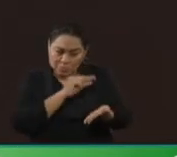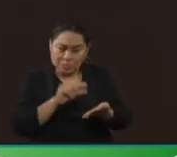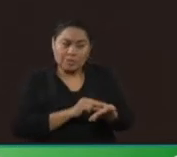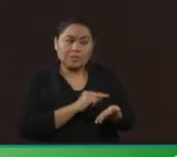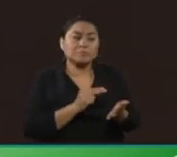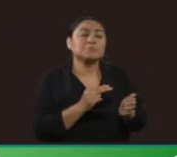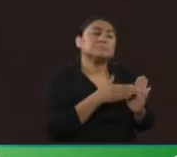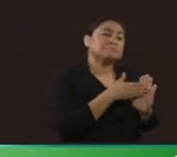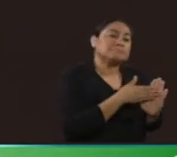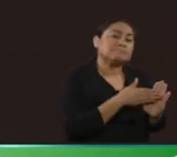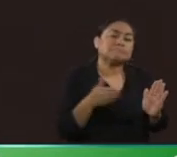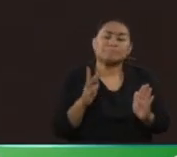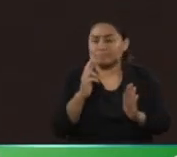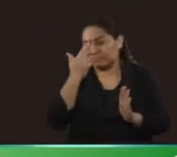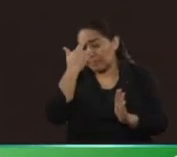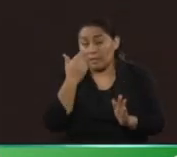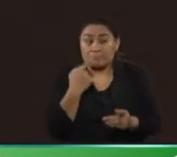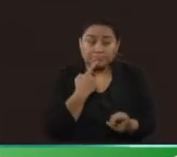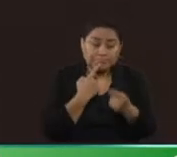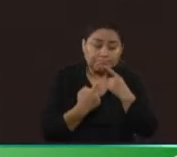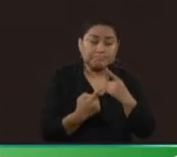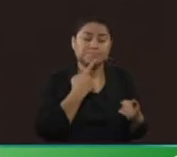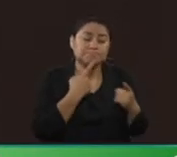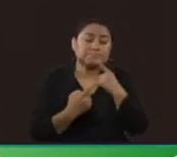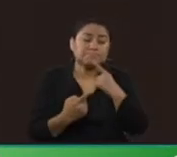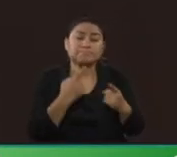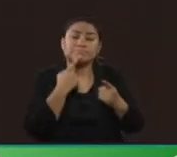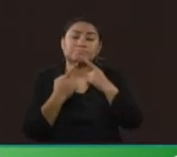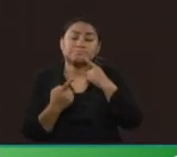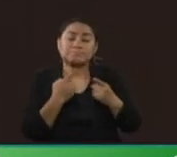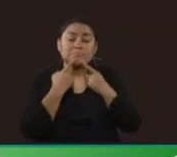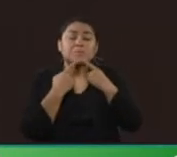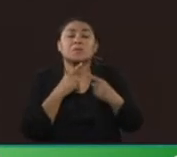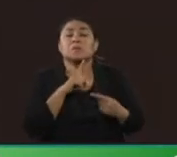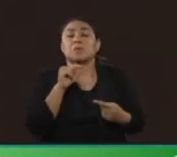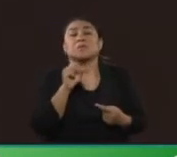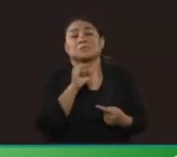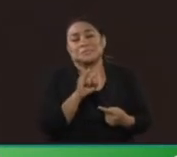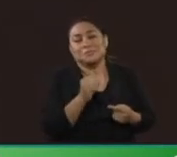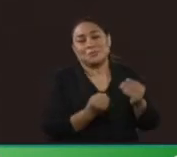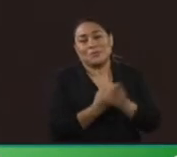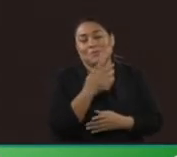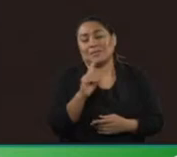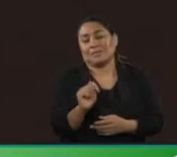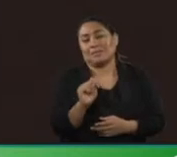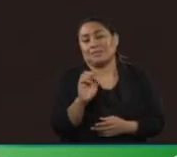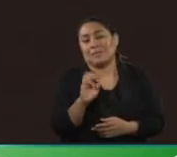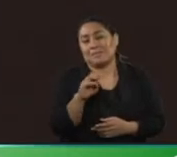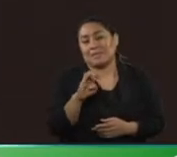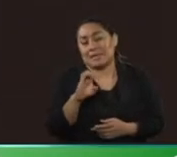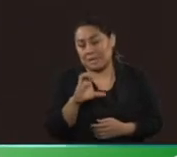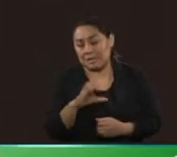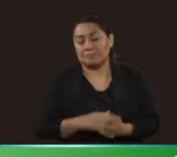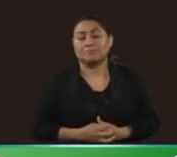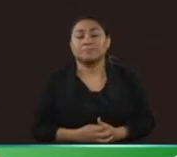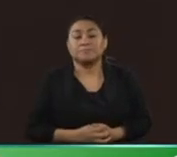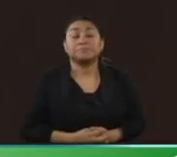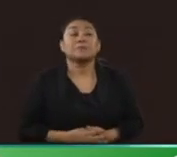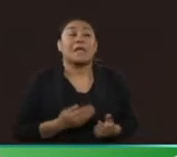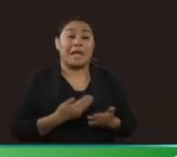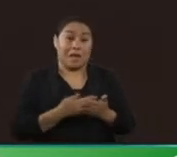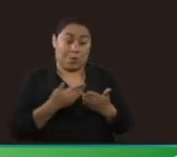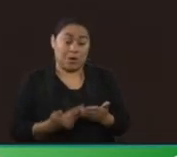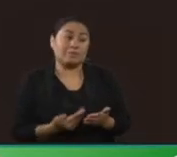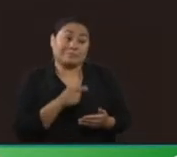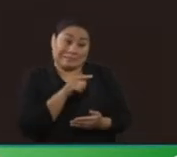periodo de negociaciones muy amplias que culminaron con la adopción del temec en este contexto uno de los